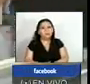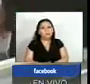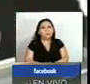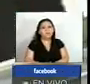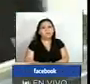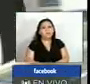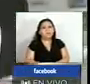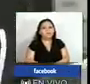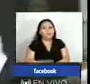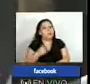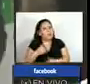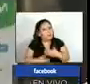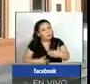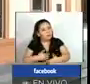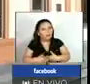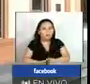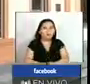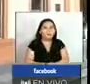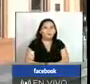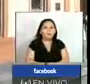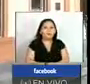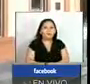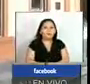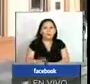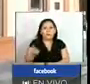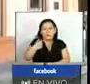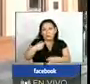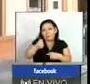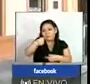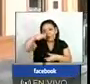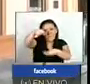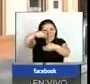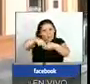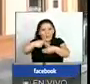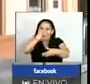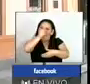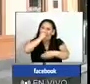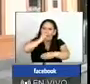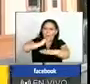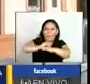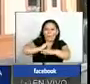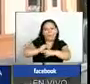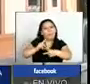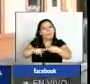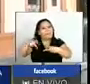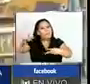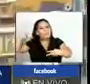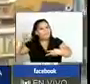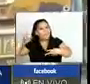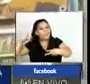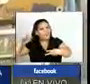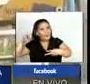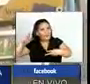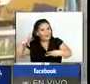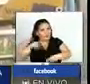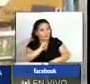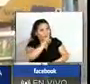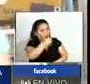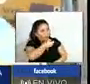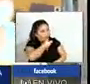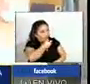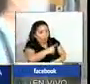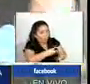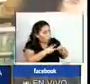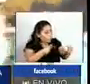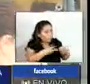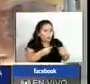Se va saliendo. Se va saliendo. Hay sudagrid, palagrid. Y todo eso se ha escaseado por el coronavirus. Le pregunto, ¿cómo cuesta encontrar